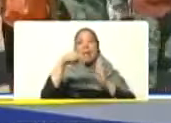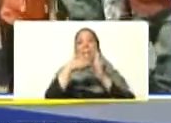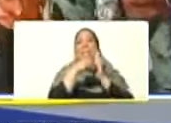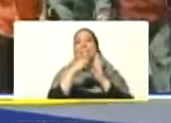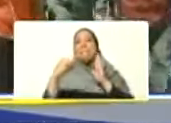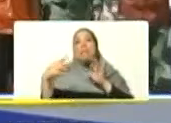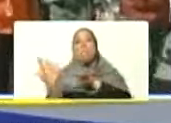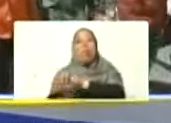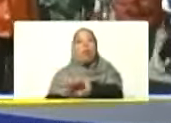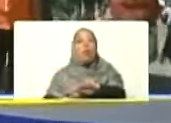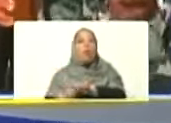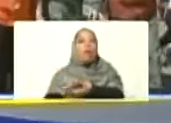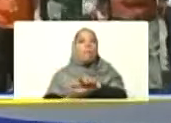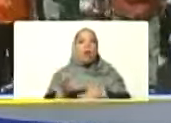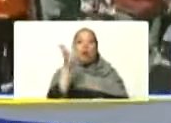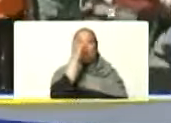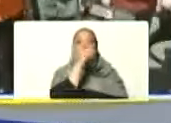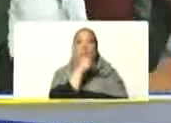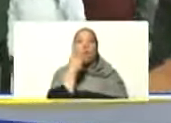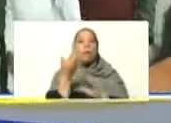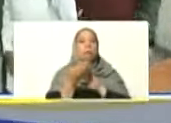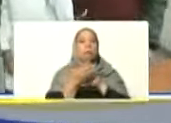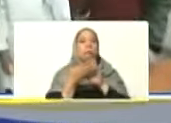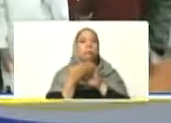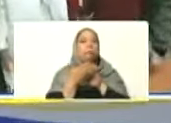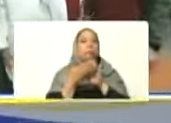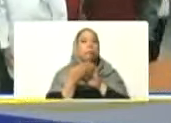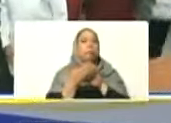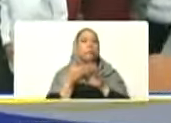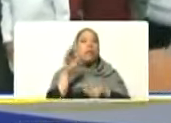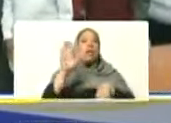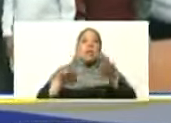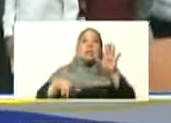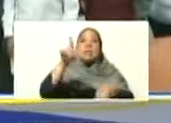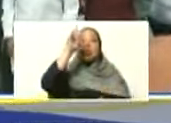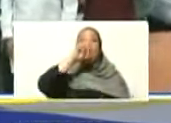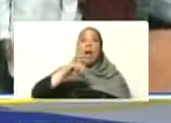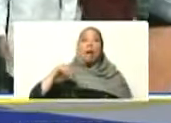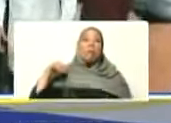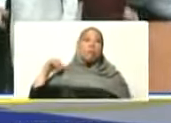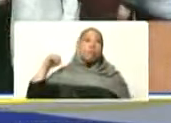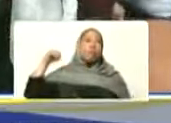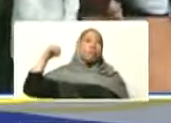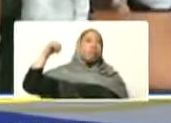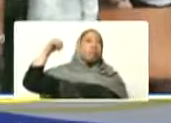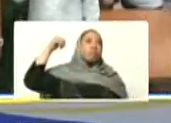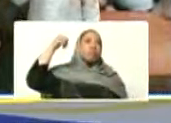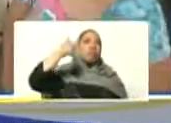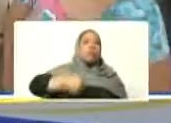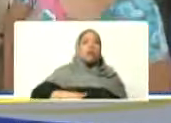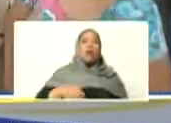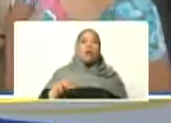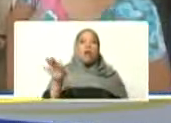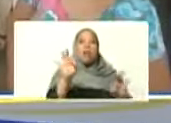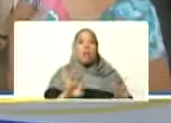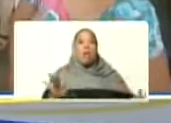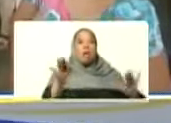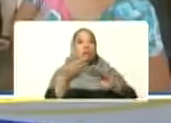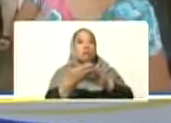solución que tenían décadas, 15, 20, 30 años sin solución. Y llegó la Fuerza